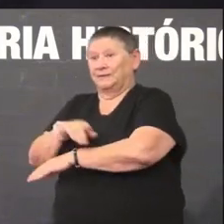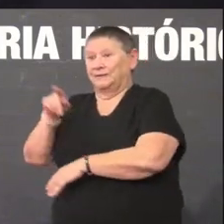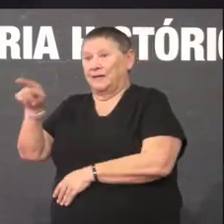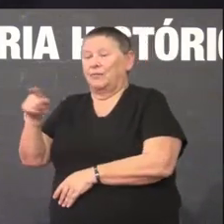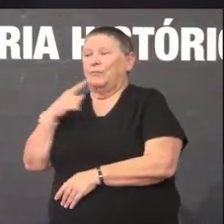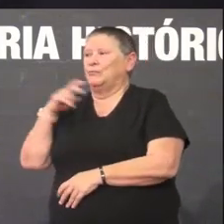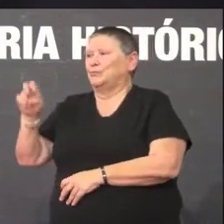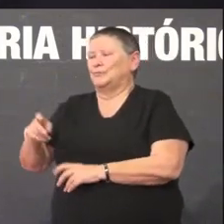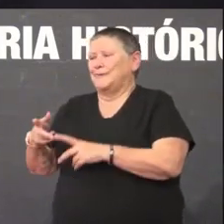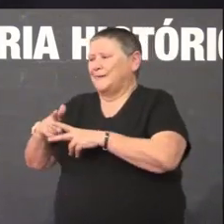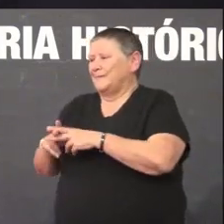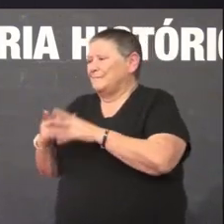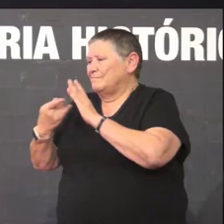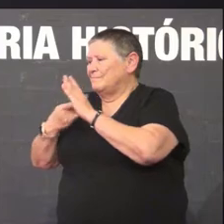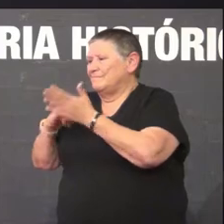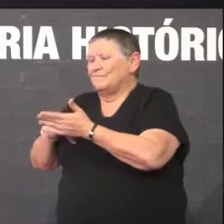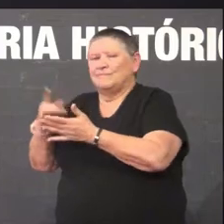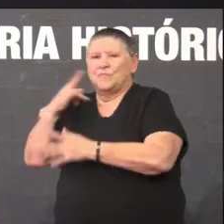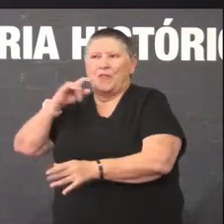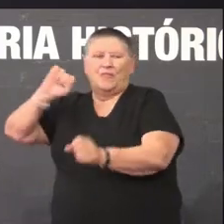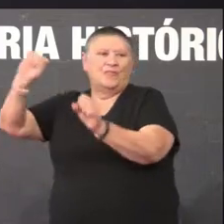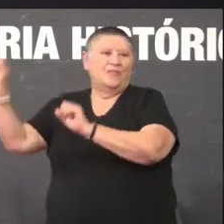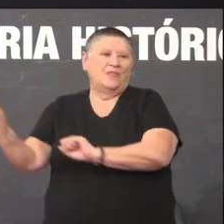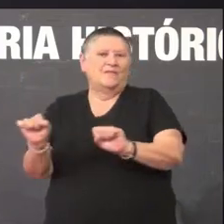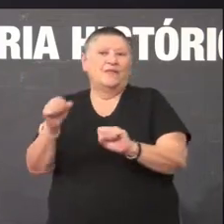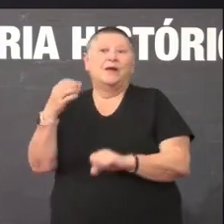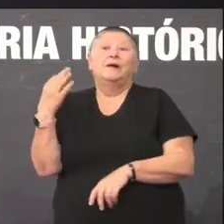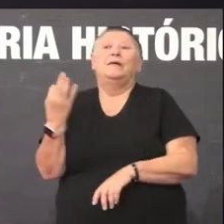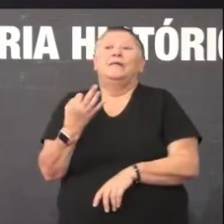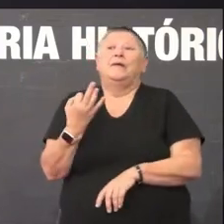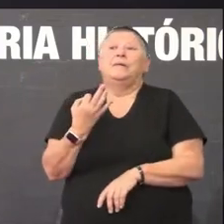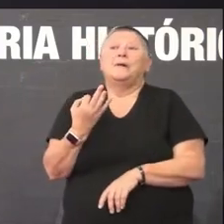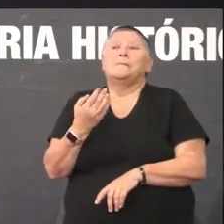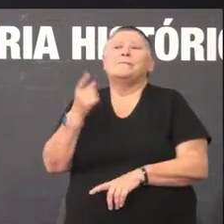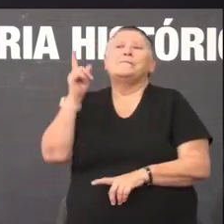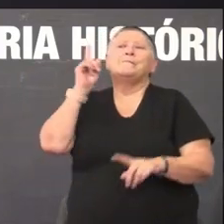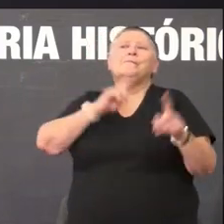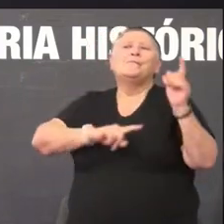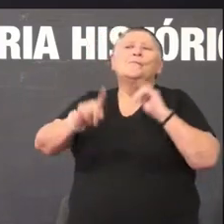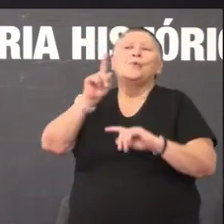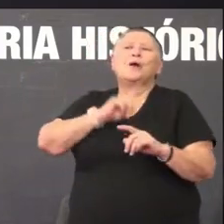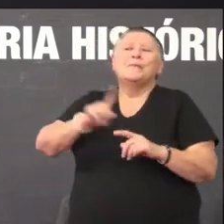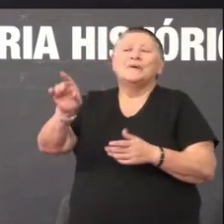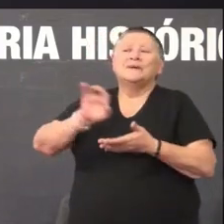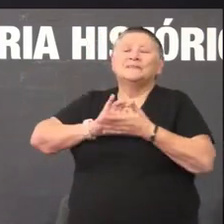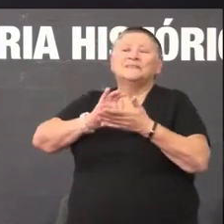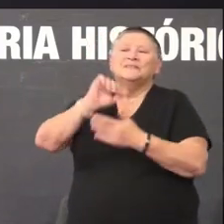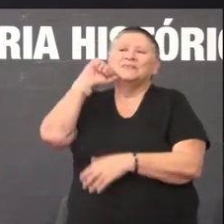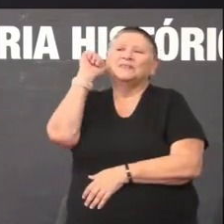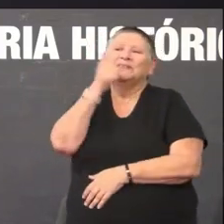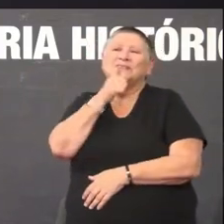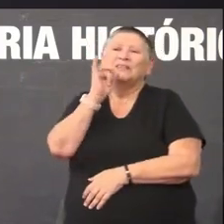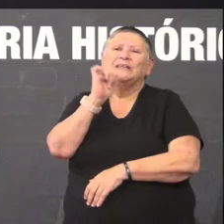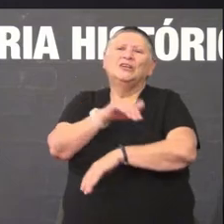alcance para defenderlo. El problema es qué es lo que considera el servicio secreto y el gobierno